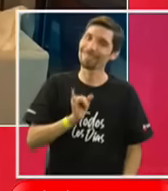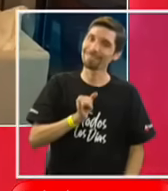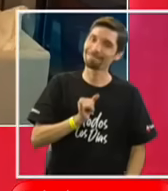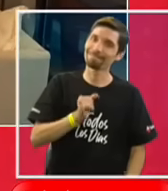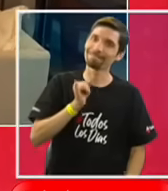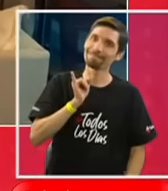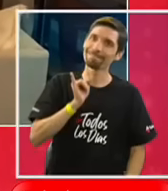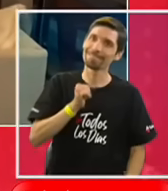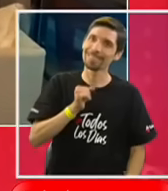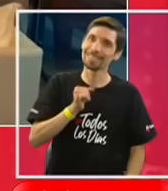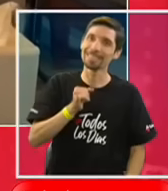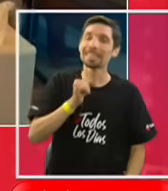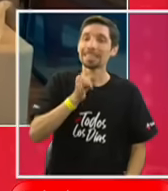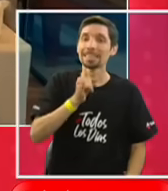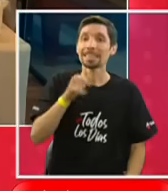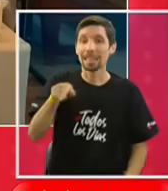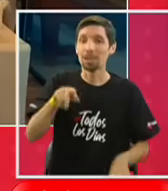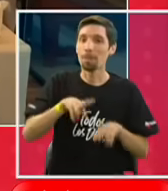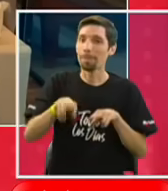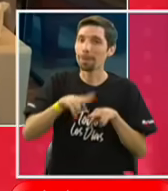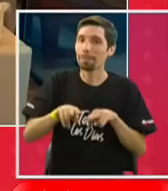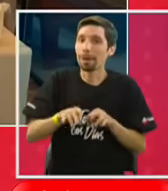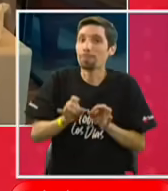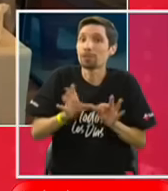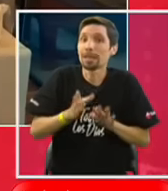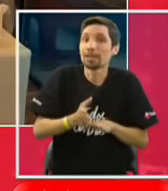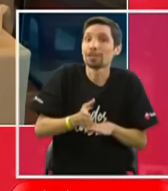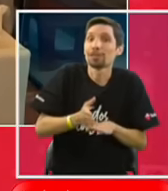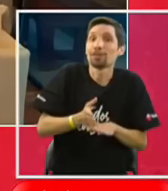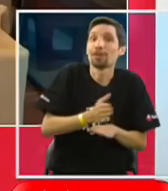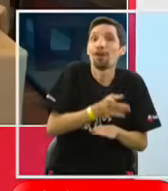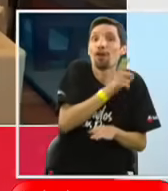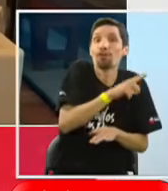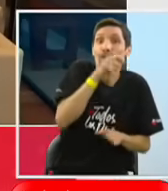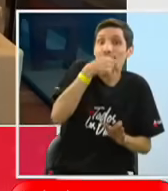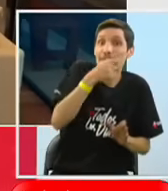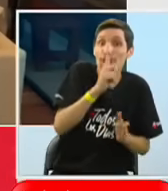Sí, esta parte la preparé por si no me resultaba el otro video.